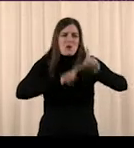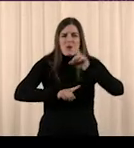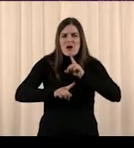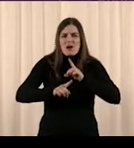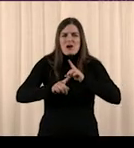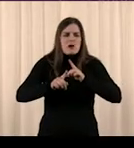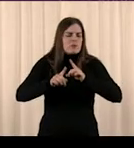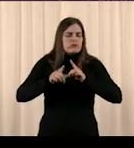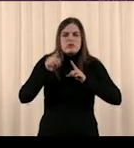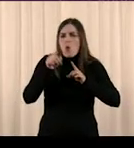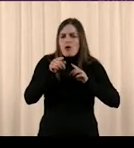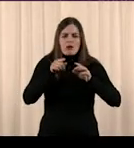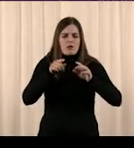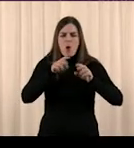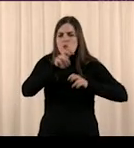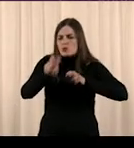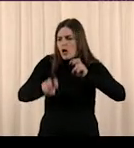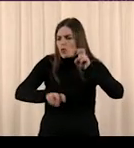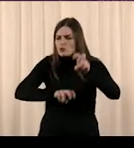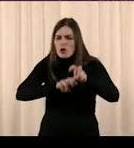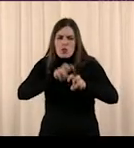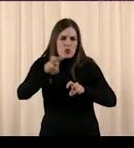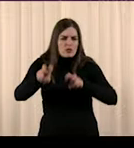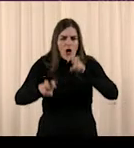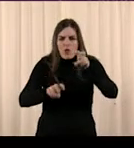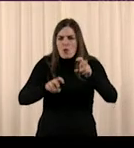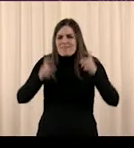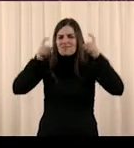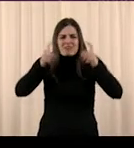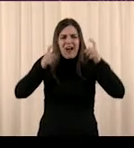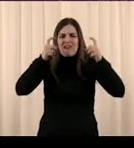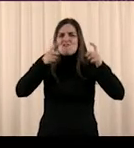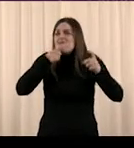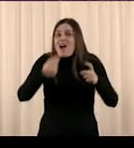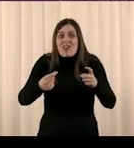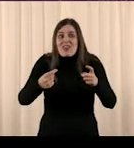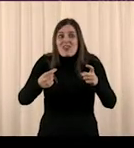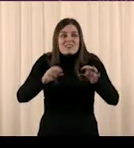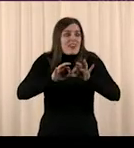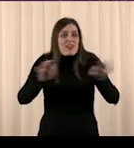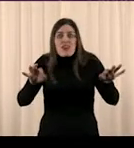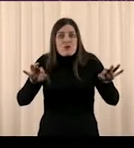has estado tratando de encontrar formas de hacer que sea sencilla de nuevo.